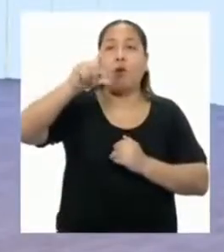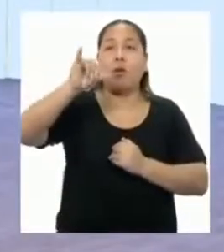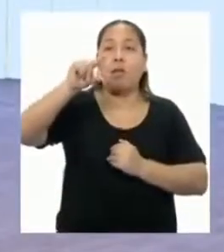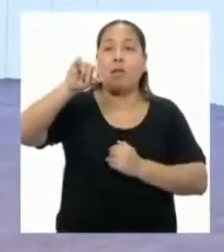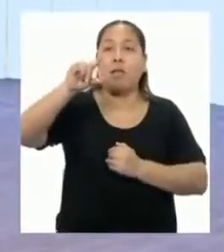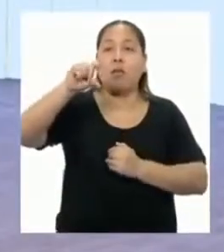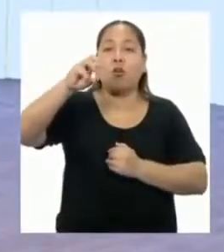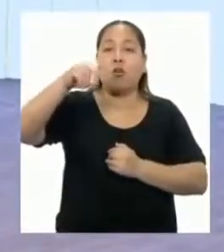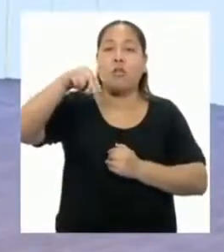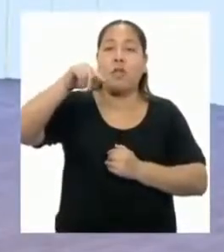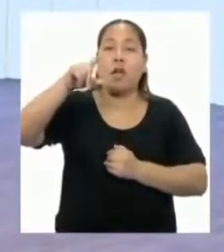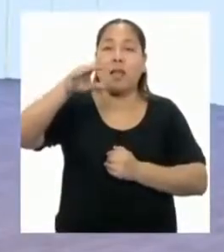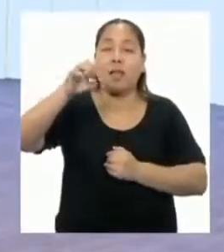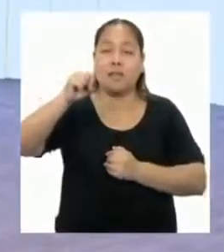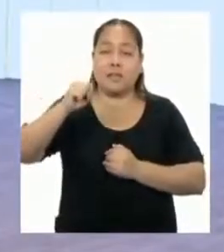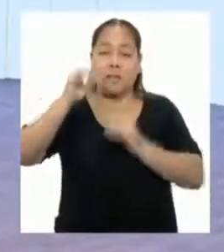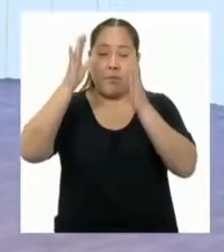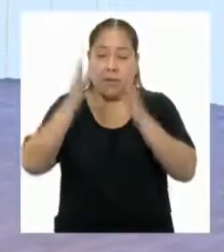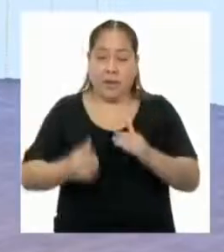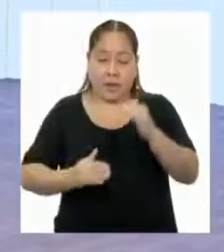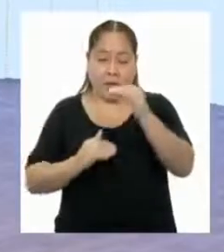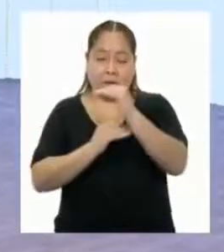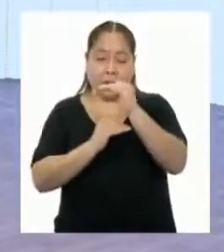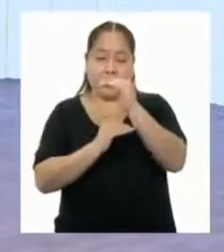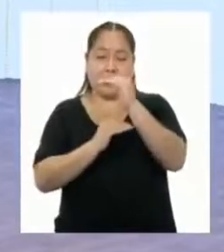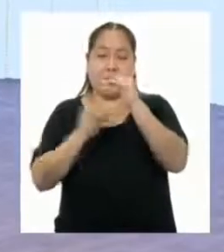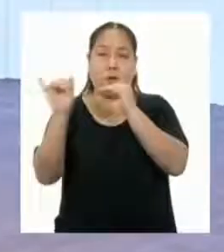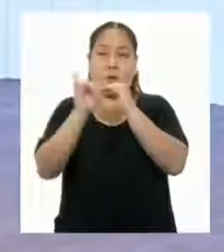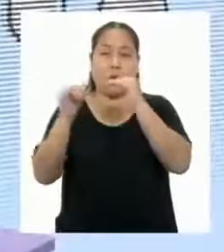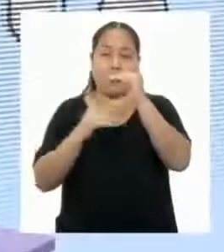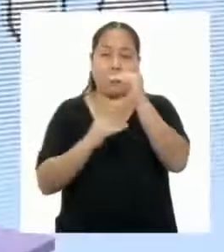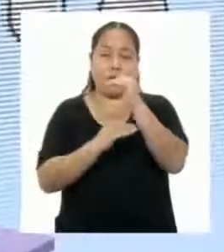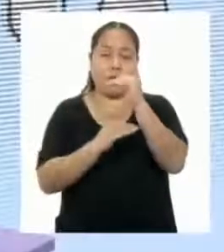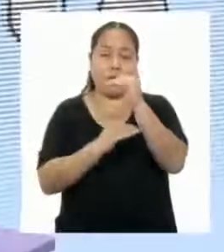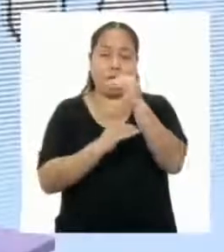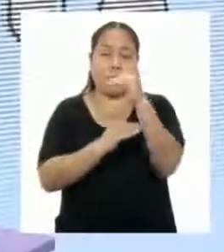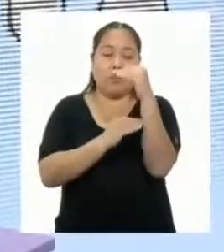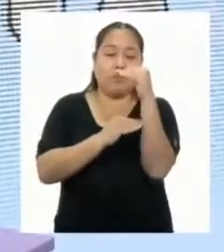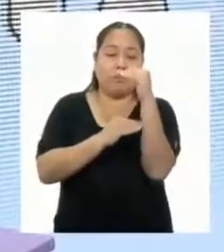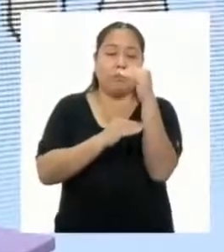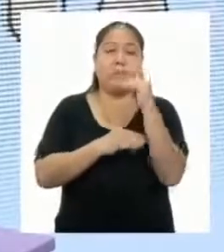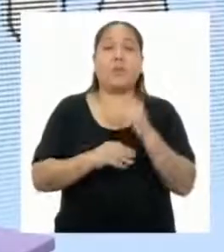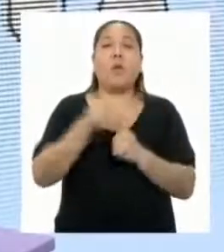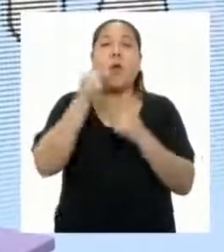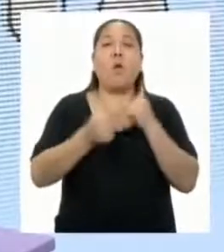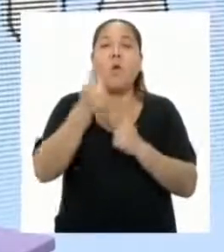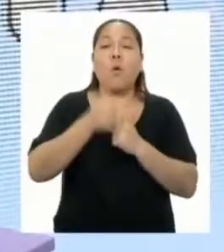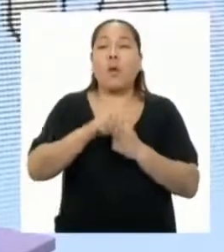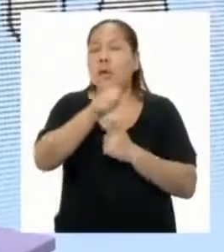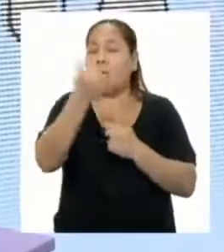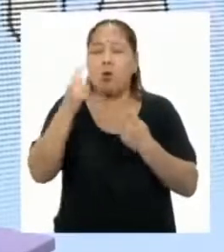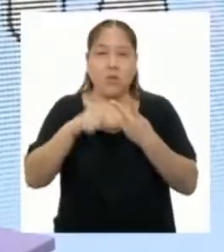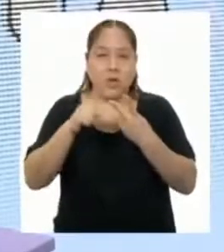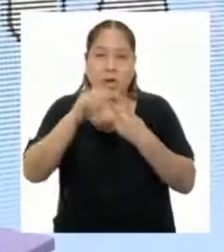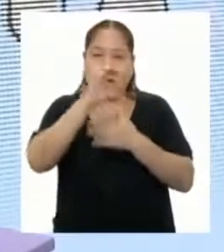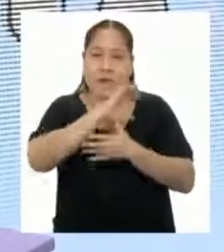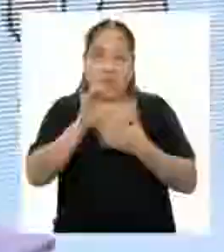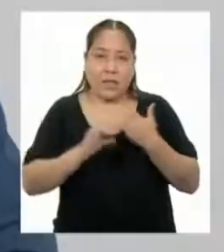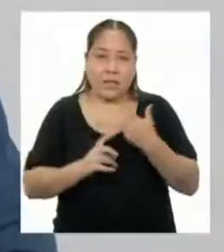Poligonales, paralelas e iguales. Ya. ¿Y cuál sería la segunda